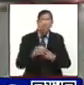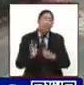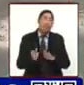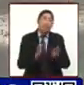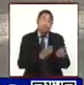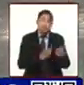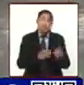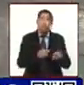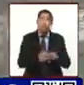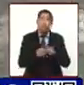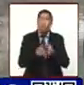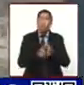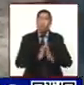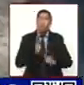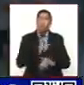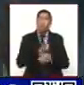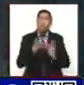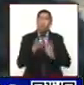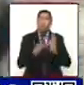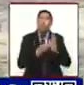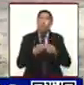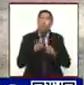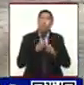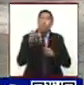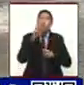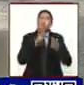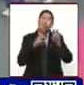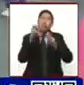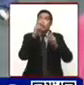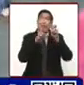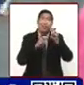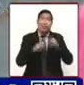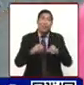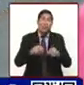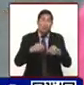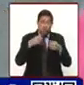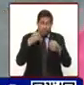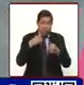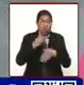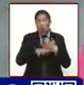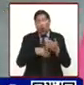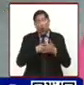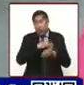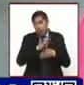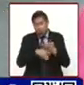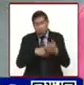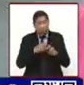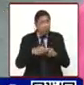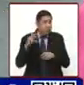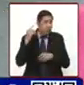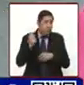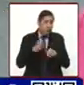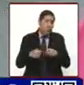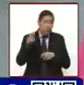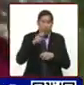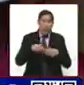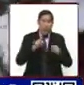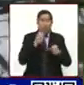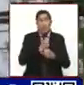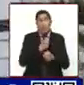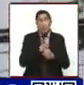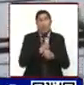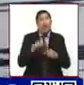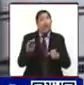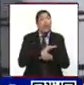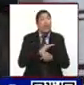el cumplimiento pleno de nuestro reglamento del escalafón, que supone todo lo que supone ascenso automático y estabilidad laboral.